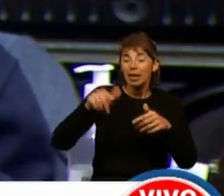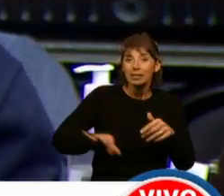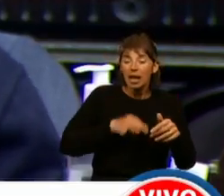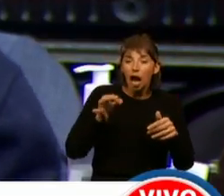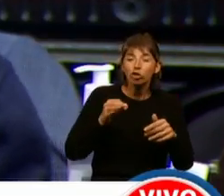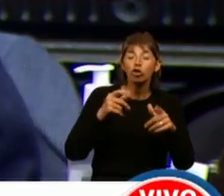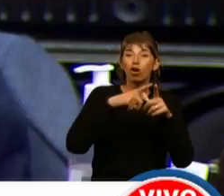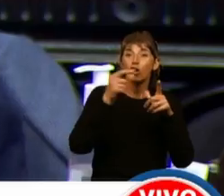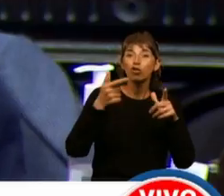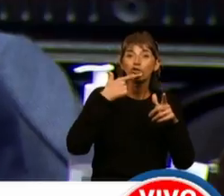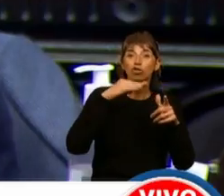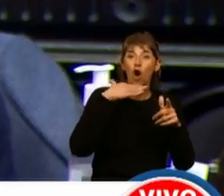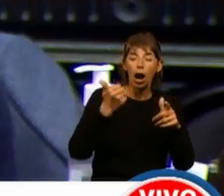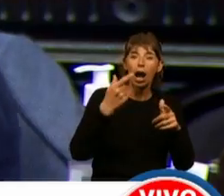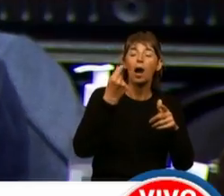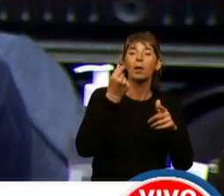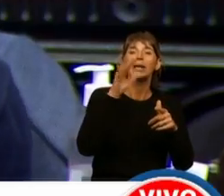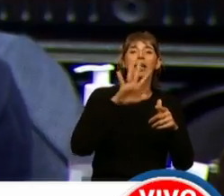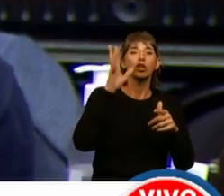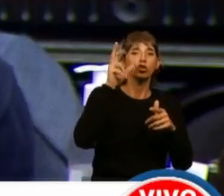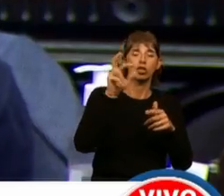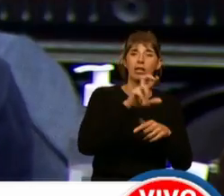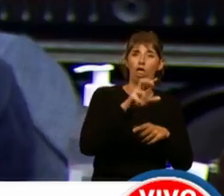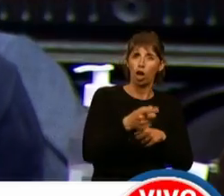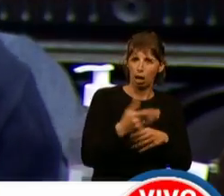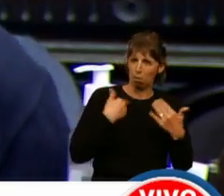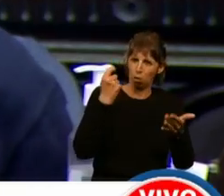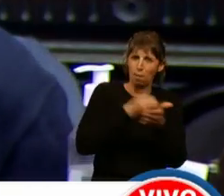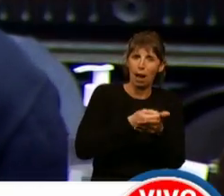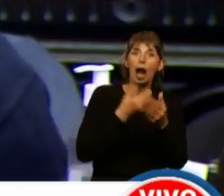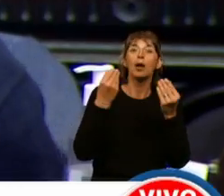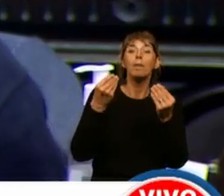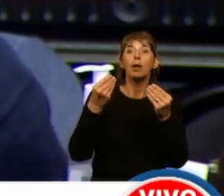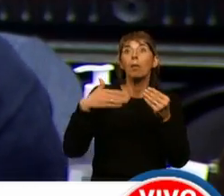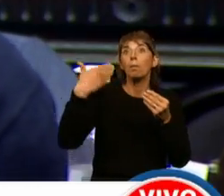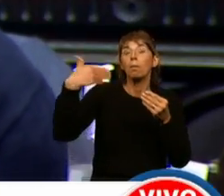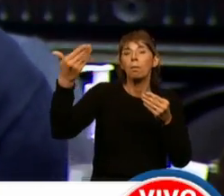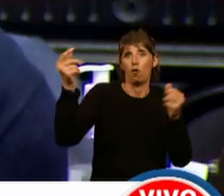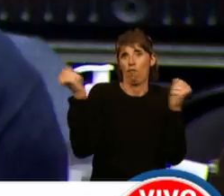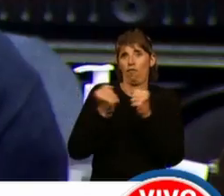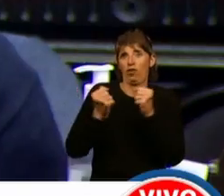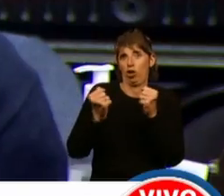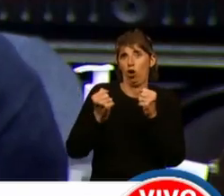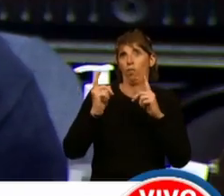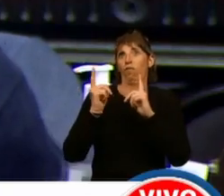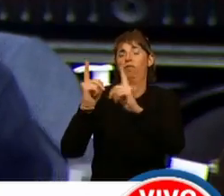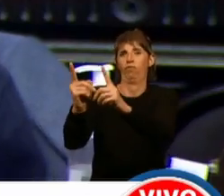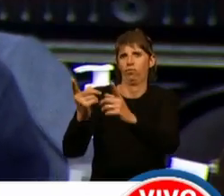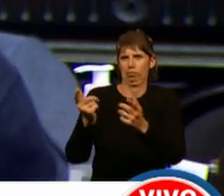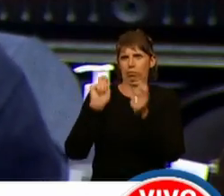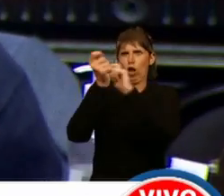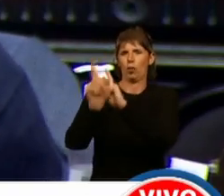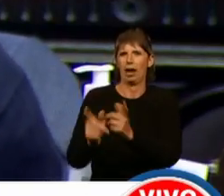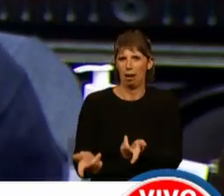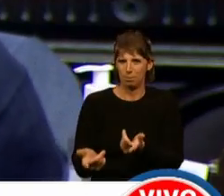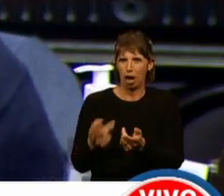y lo podemos financiar pero el año que viene o el otro o el otro va a seguir haciendo frío el frío no va a cambiar en tres o cuatro